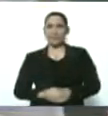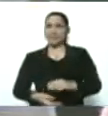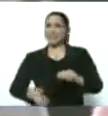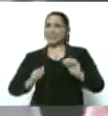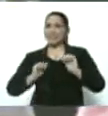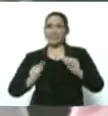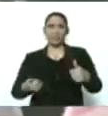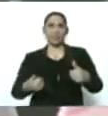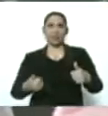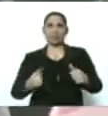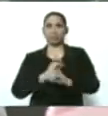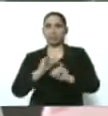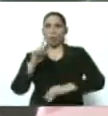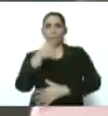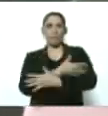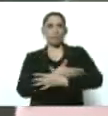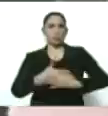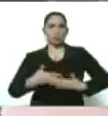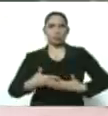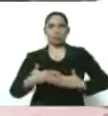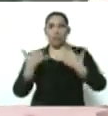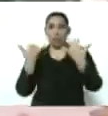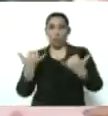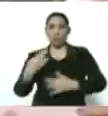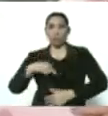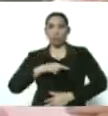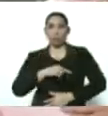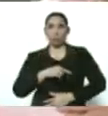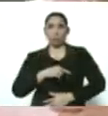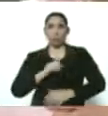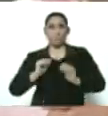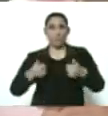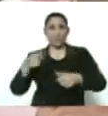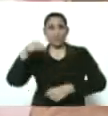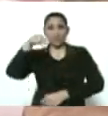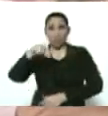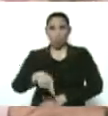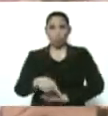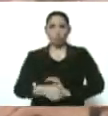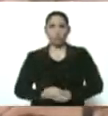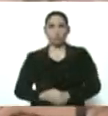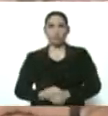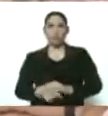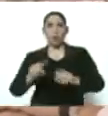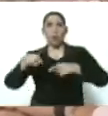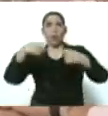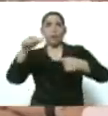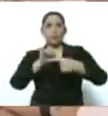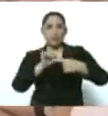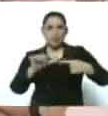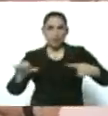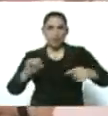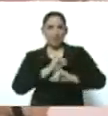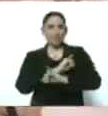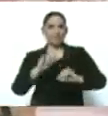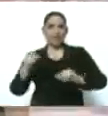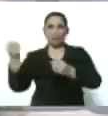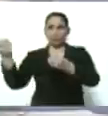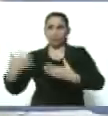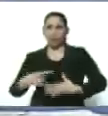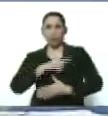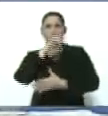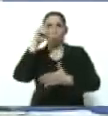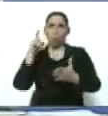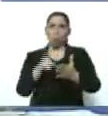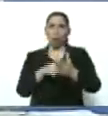1 millón. Ahora, estamos lanzando a partir de hoy. Y las próximas semanas, cuando ya lleguen todas las pruebas,